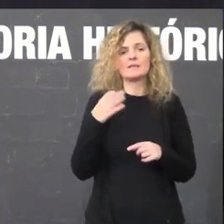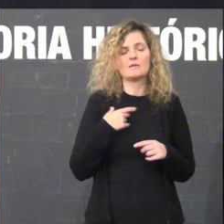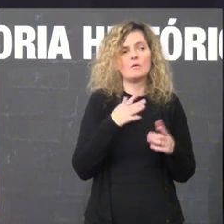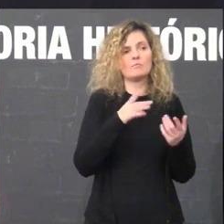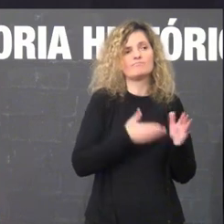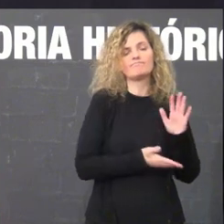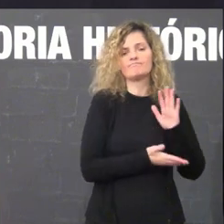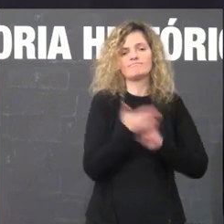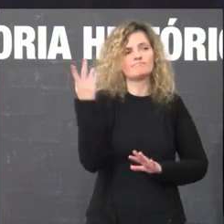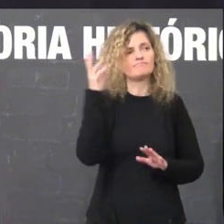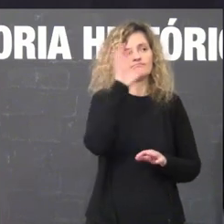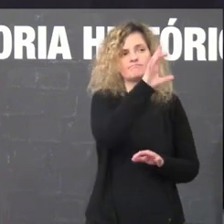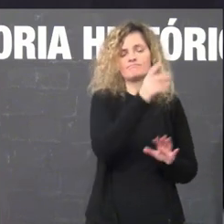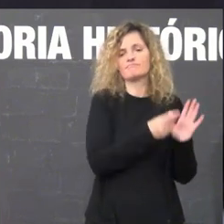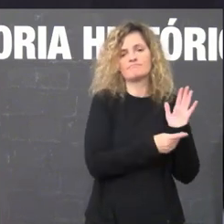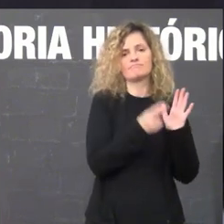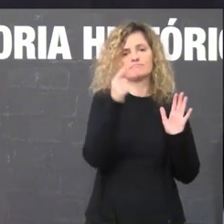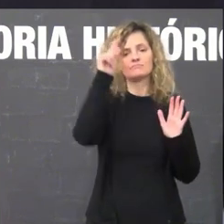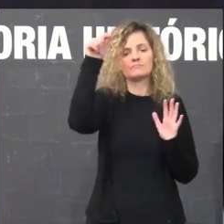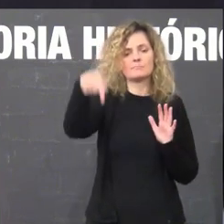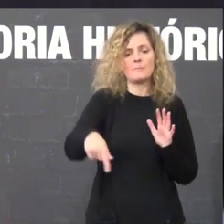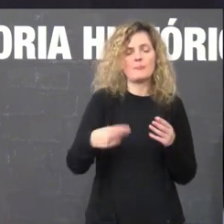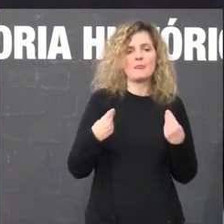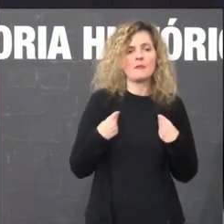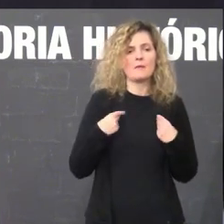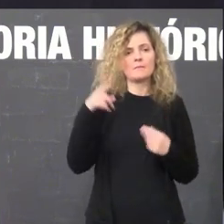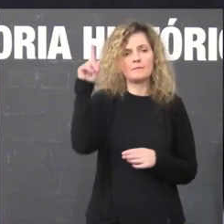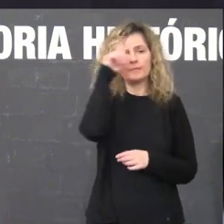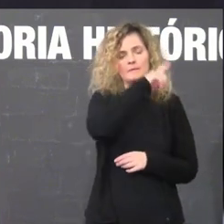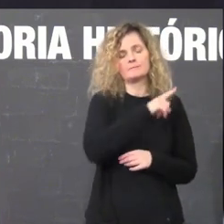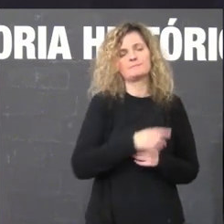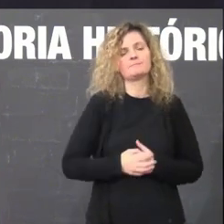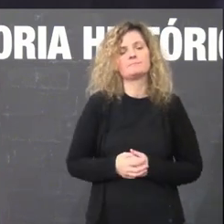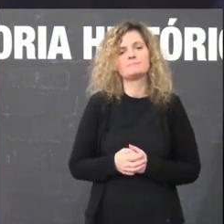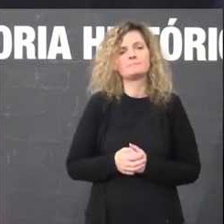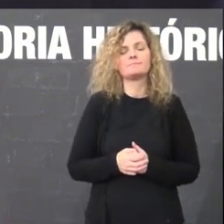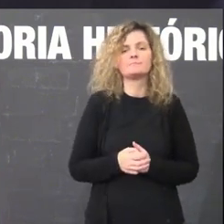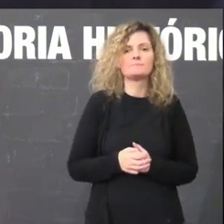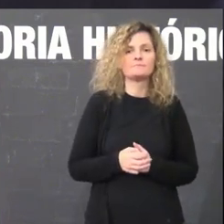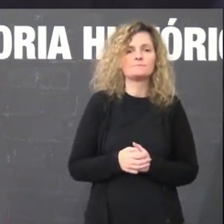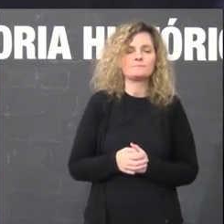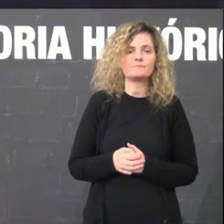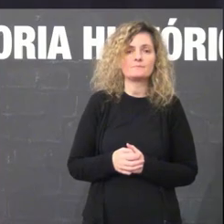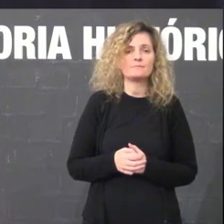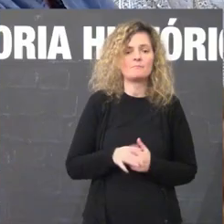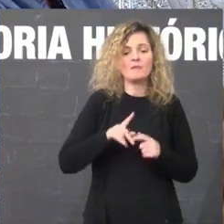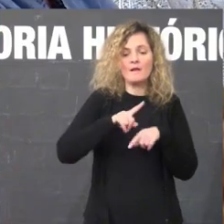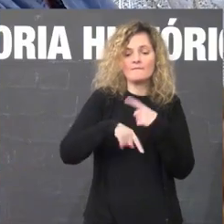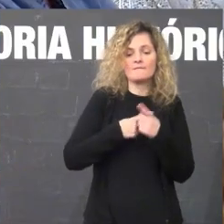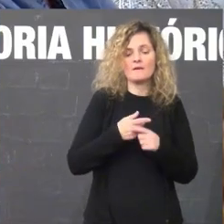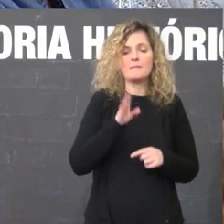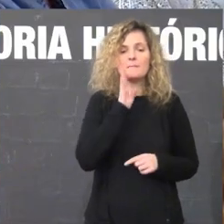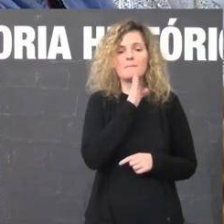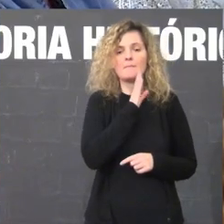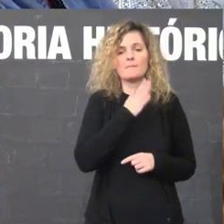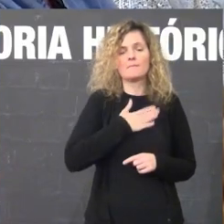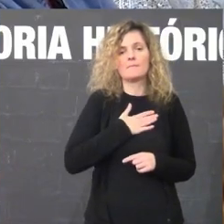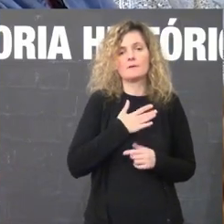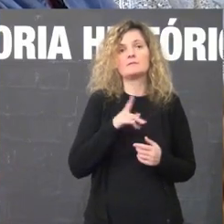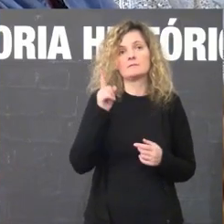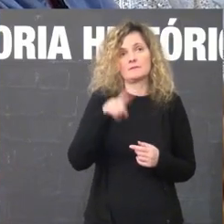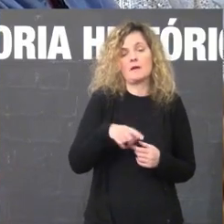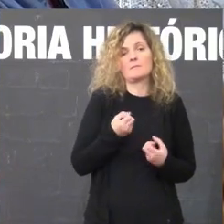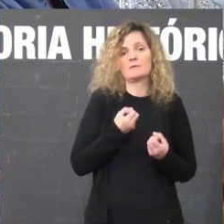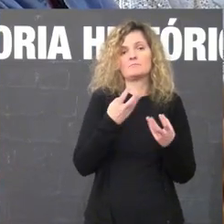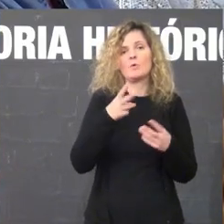huyen del país y acaban viviendo en madrid la familia de mi madre por mencionarlo